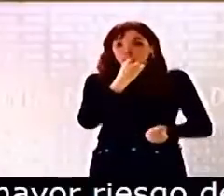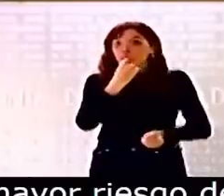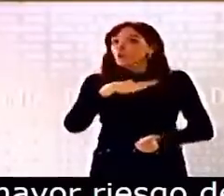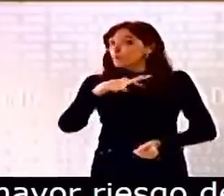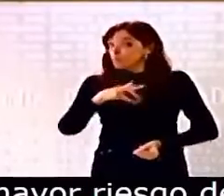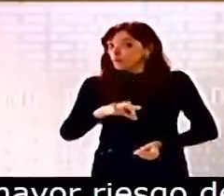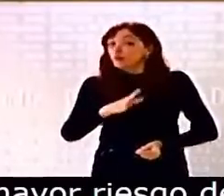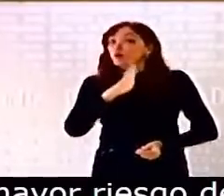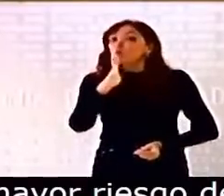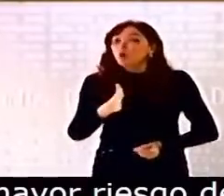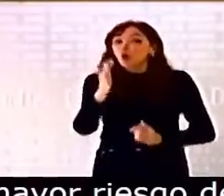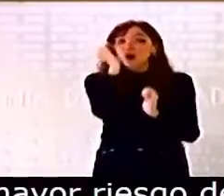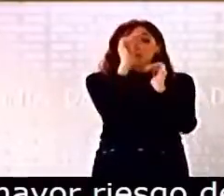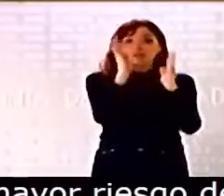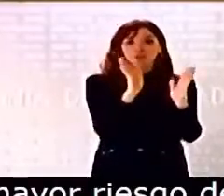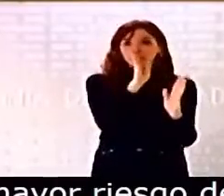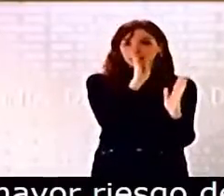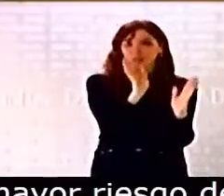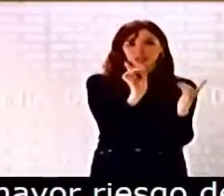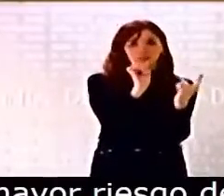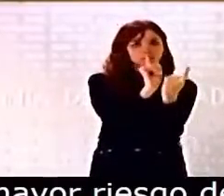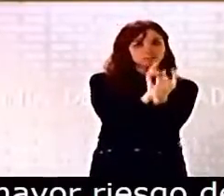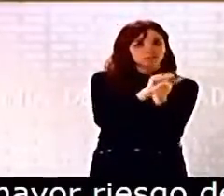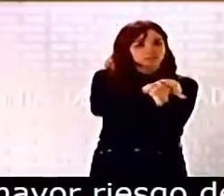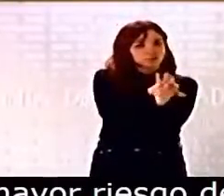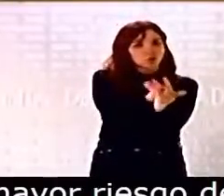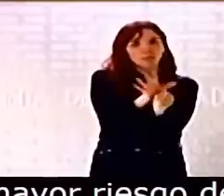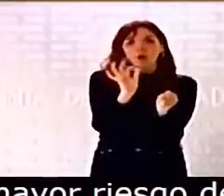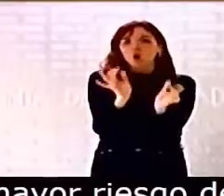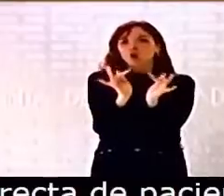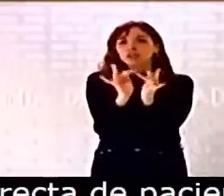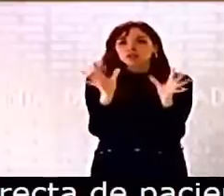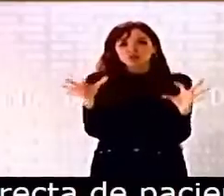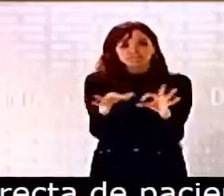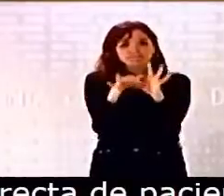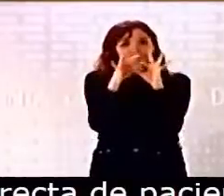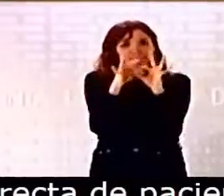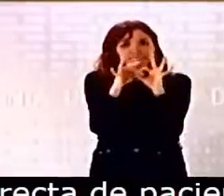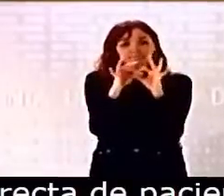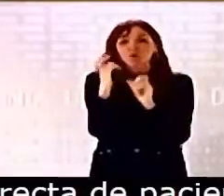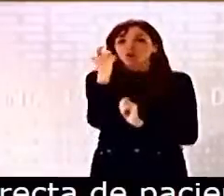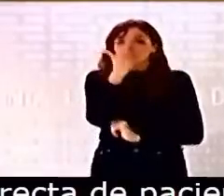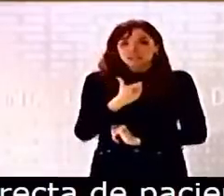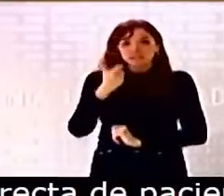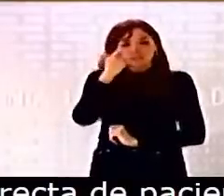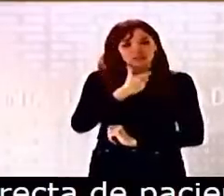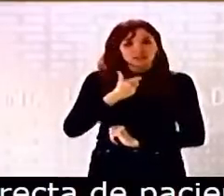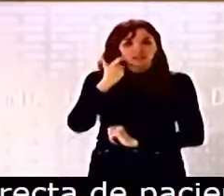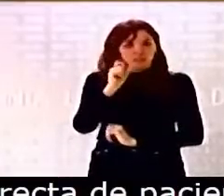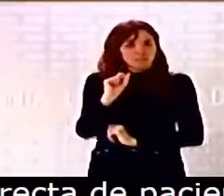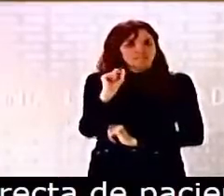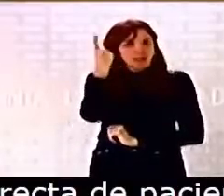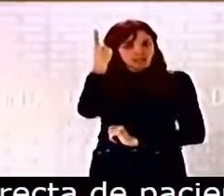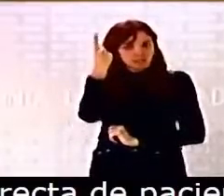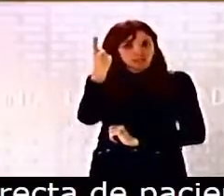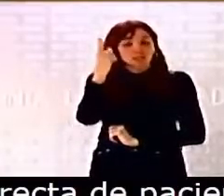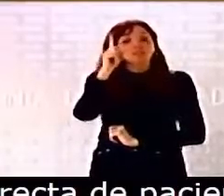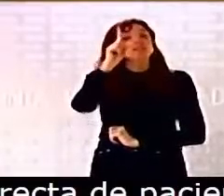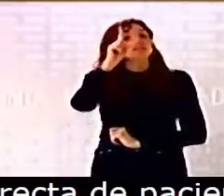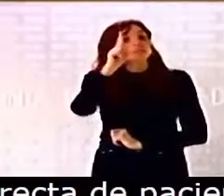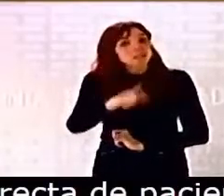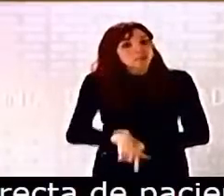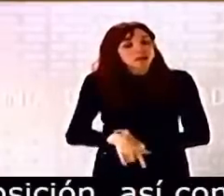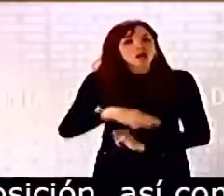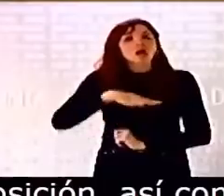la atención directa de pacientes COVID, contacto estrecho y con mayor tiempo de exposición, así como por